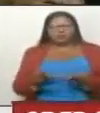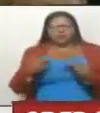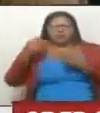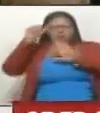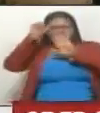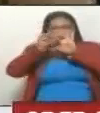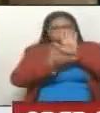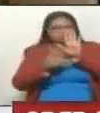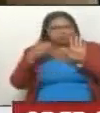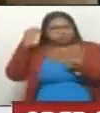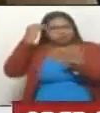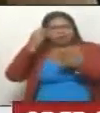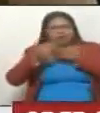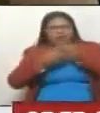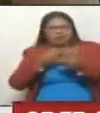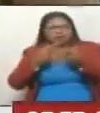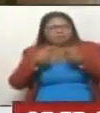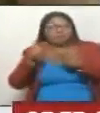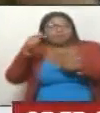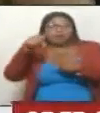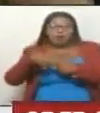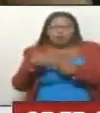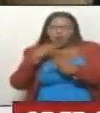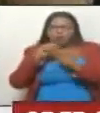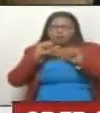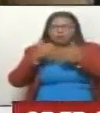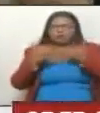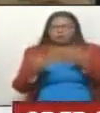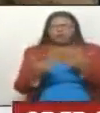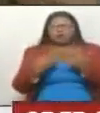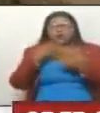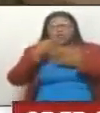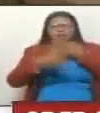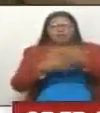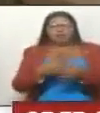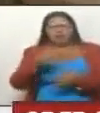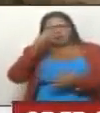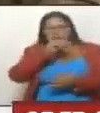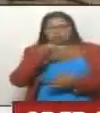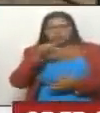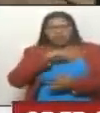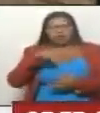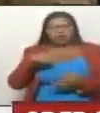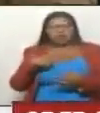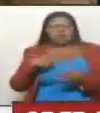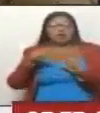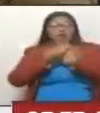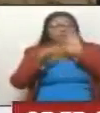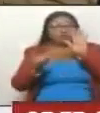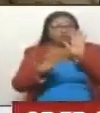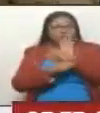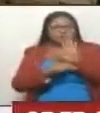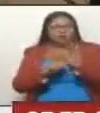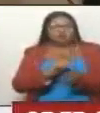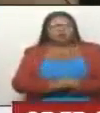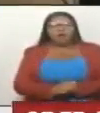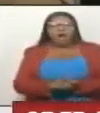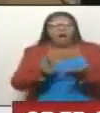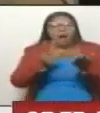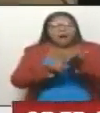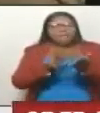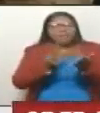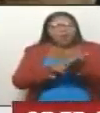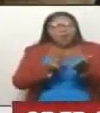hecho. Pero hoy, como le dije en principio, está de aniversario nuestra Carta Magna, nuestra Constitución. Fue aprobada